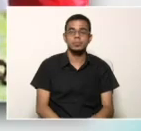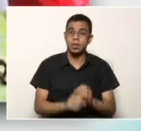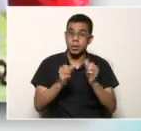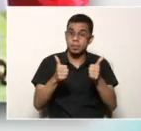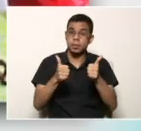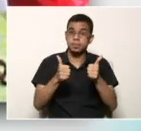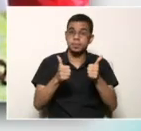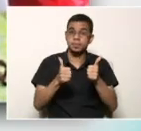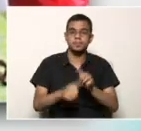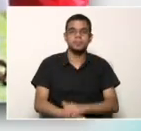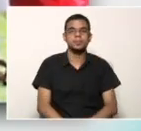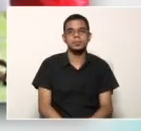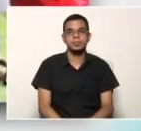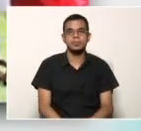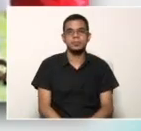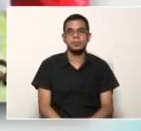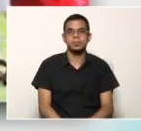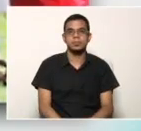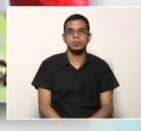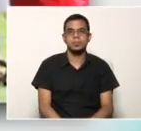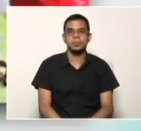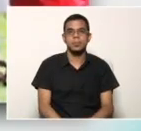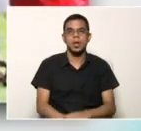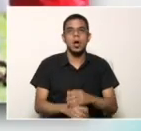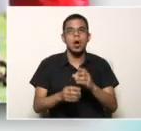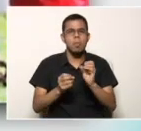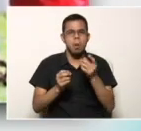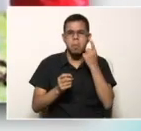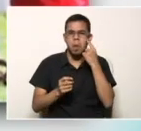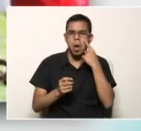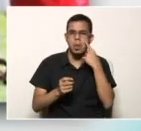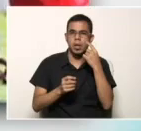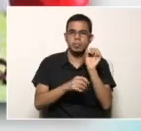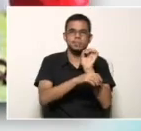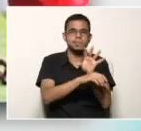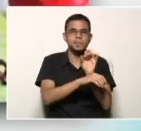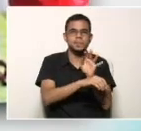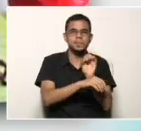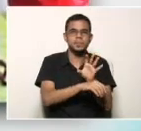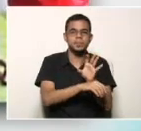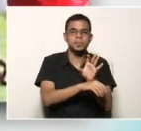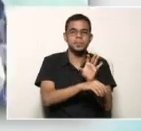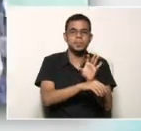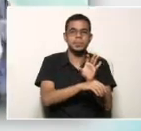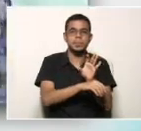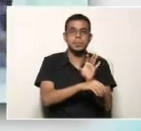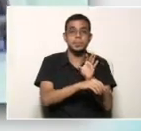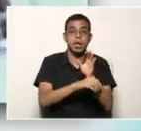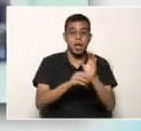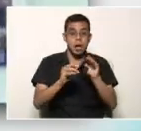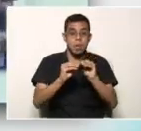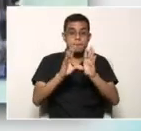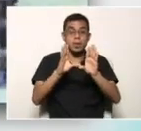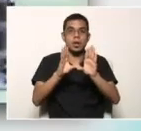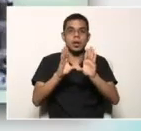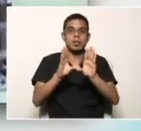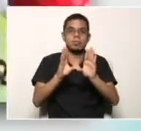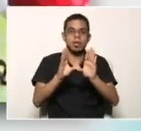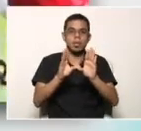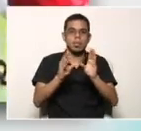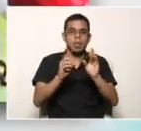Vamos a proceder a encender la computadora. Al encender la computadora, si no nos da